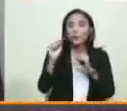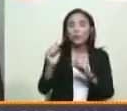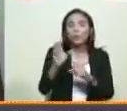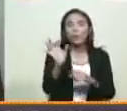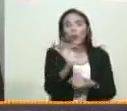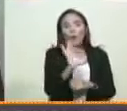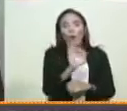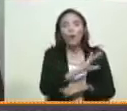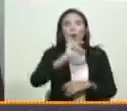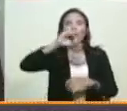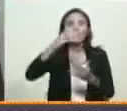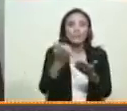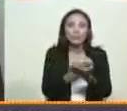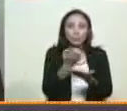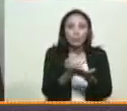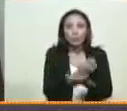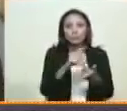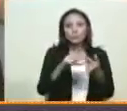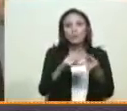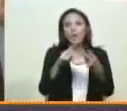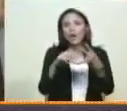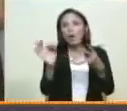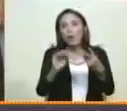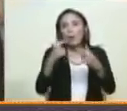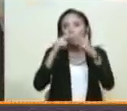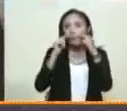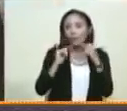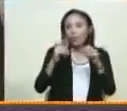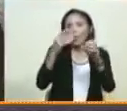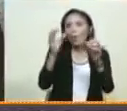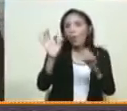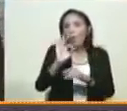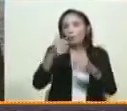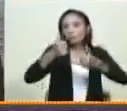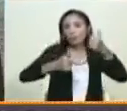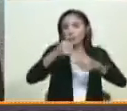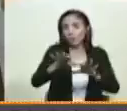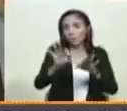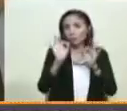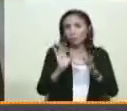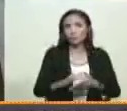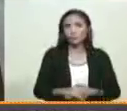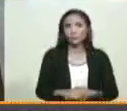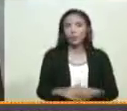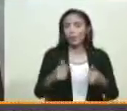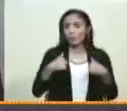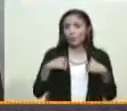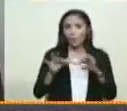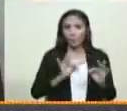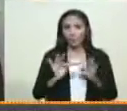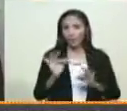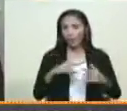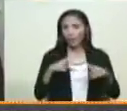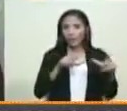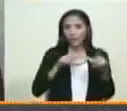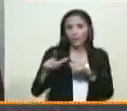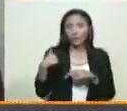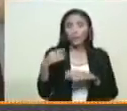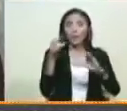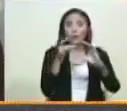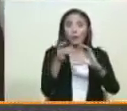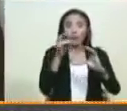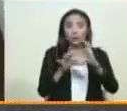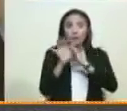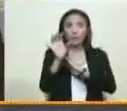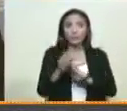Voten libremente, pero voten. Yo tengo preparado para todos los